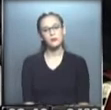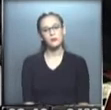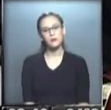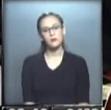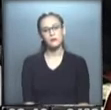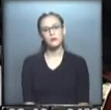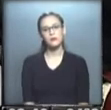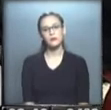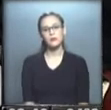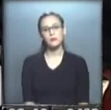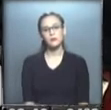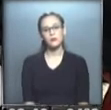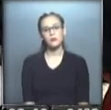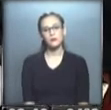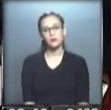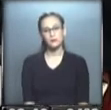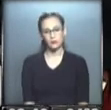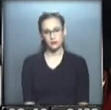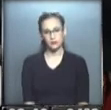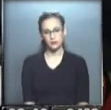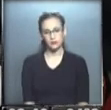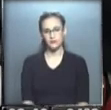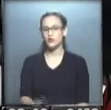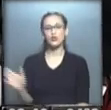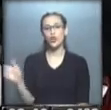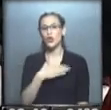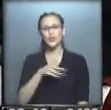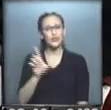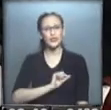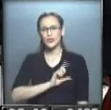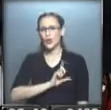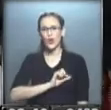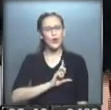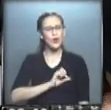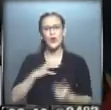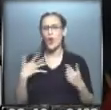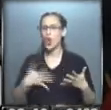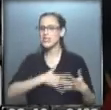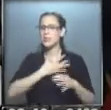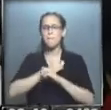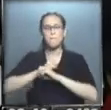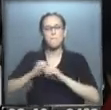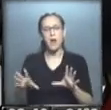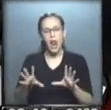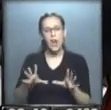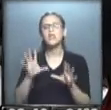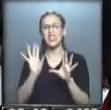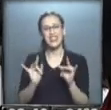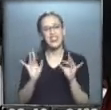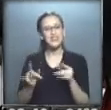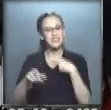dijo Allende, que unidos hay que abrir las anchas Alameda. Pero eso es una tarea